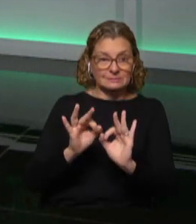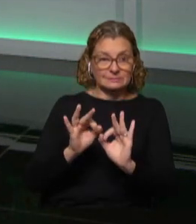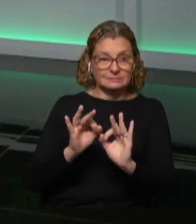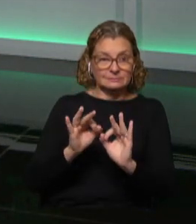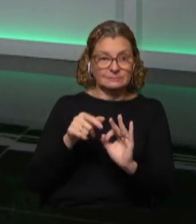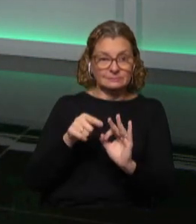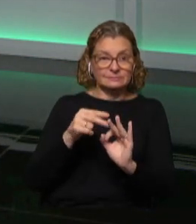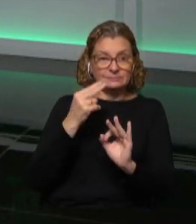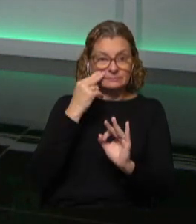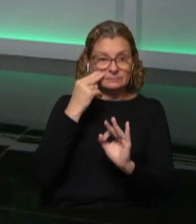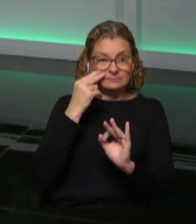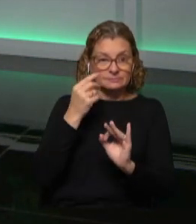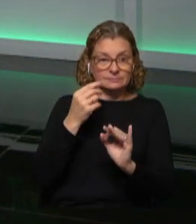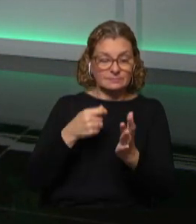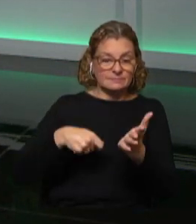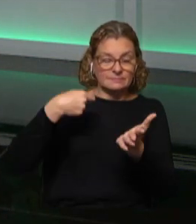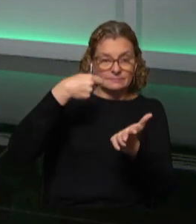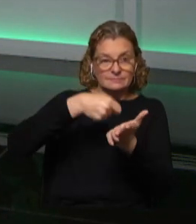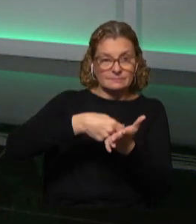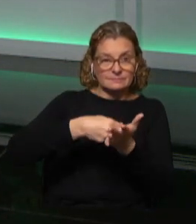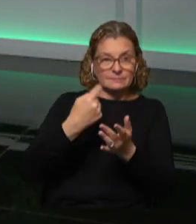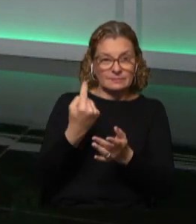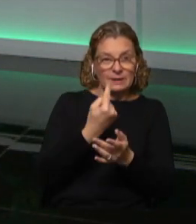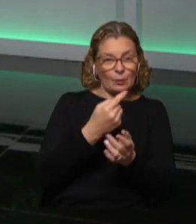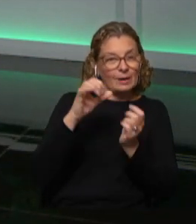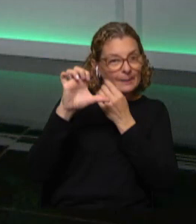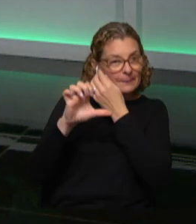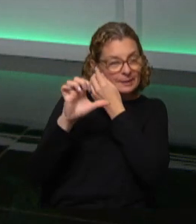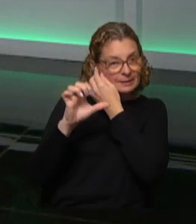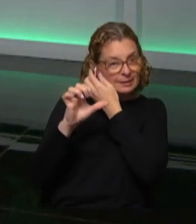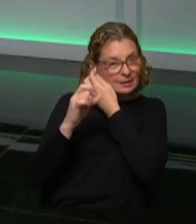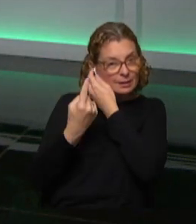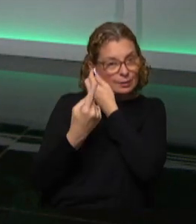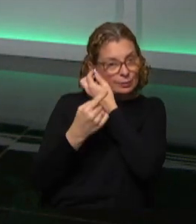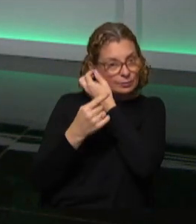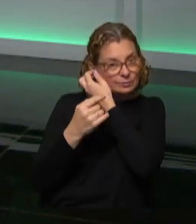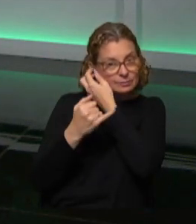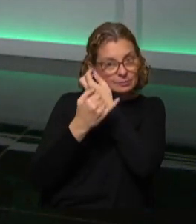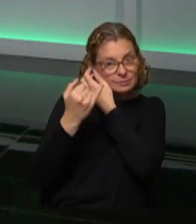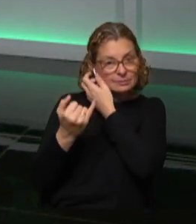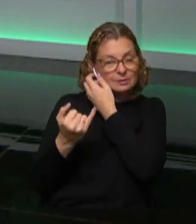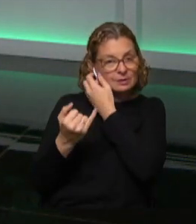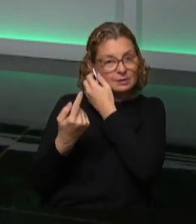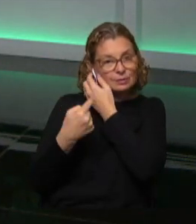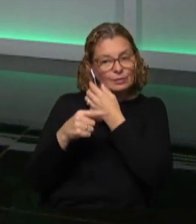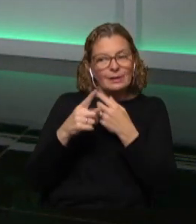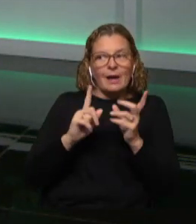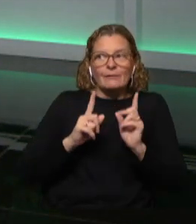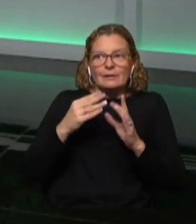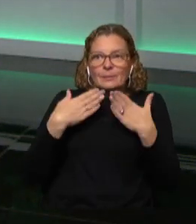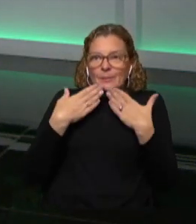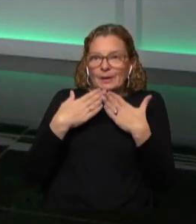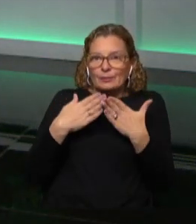cubrir lo que es la ganancia neta de cada una de las empresas en un solo día. Entonces, cuando se cuestionan de alguna manera